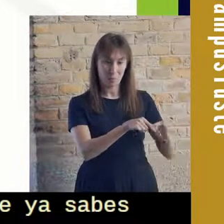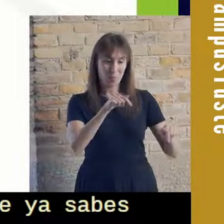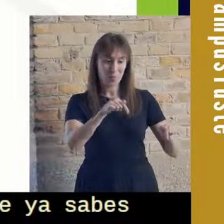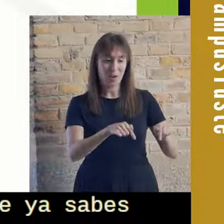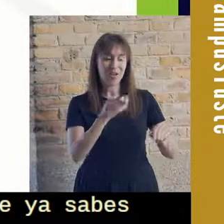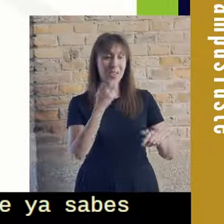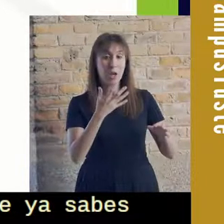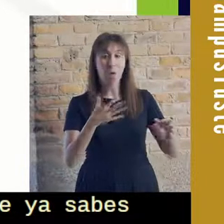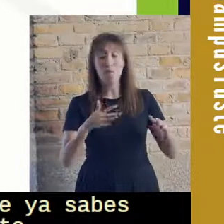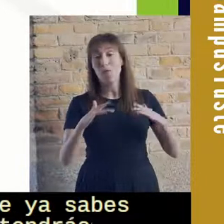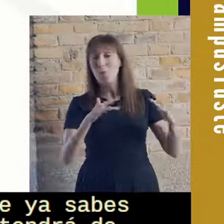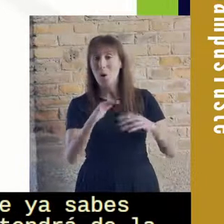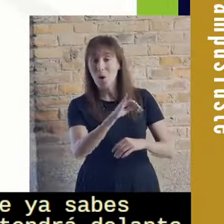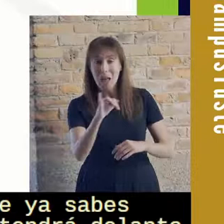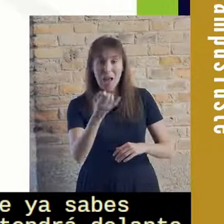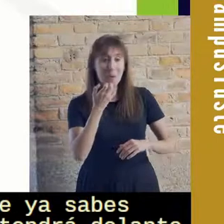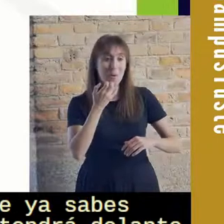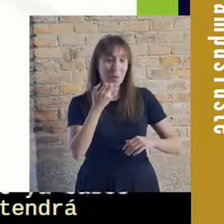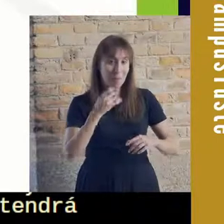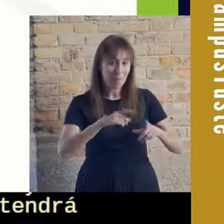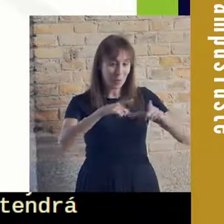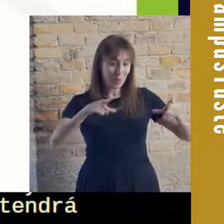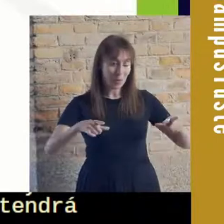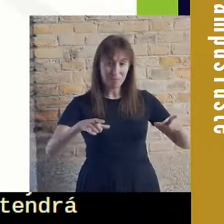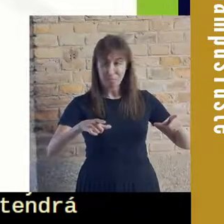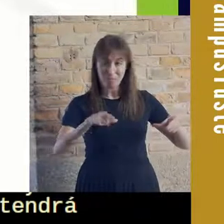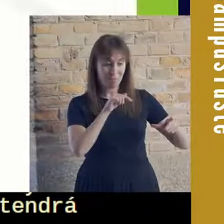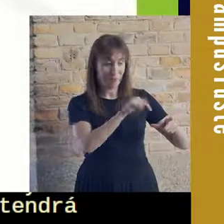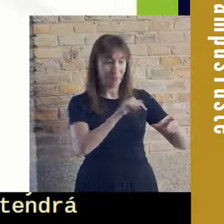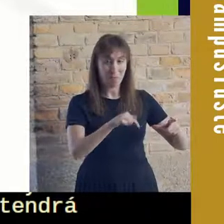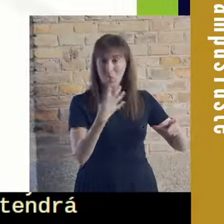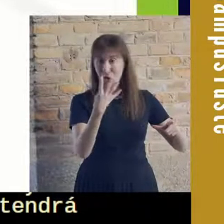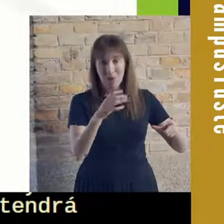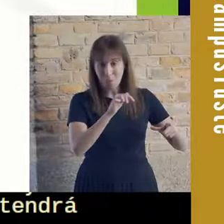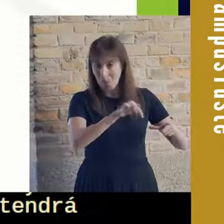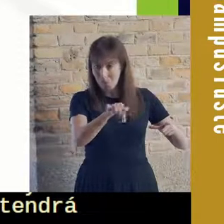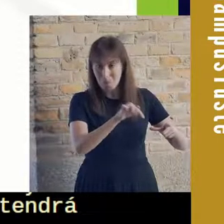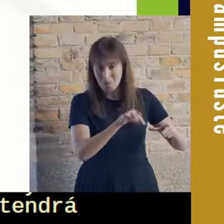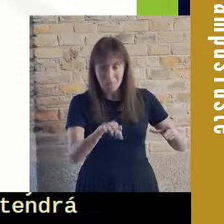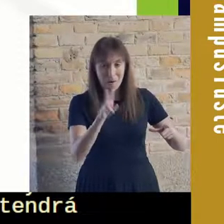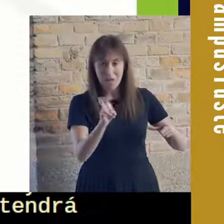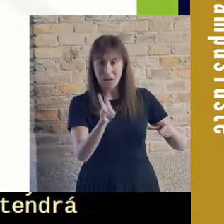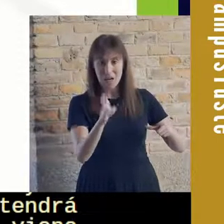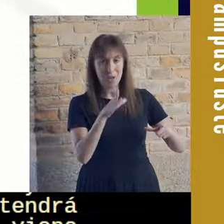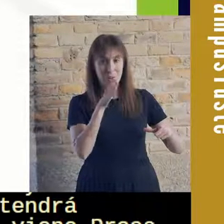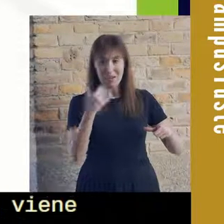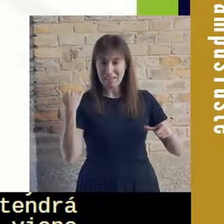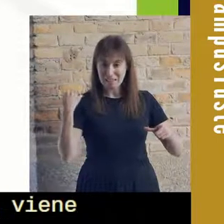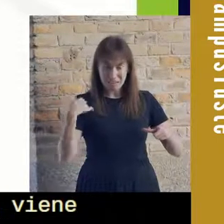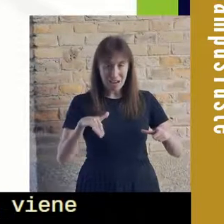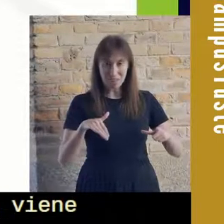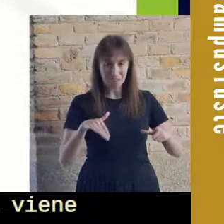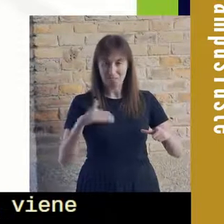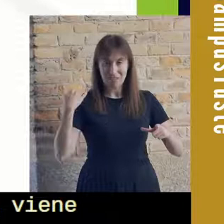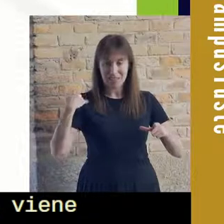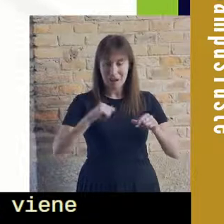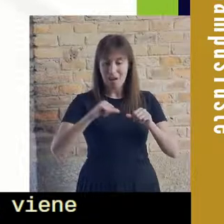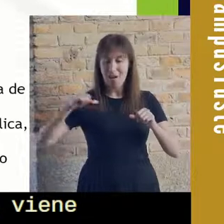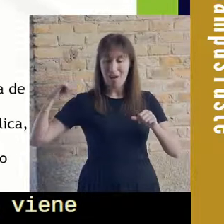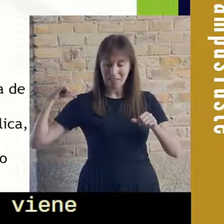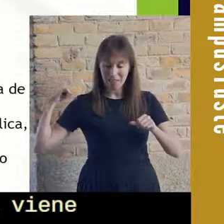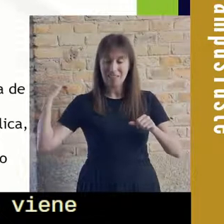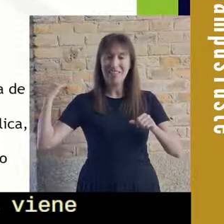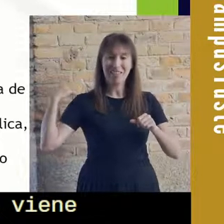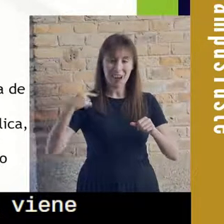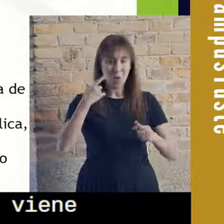un partido de fútbol Pues tendrá delantero gol ui y no sé qué vale porque eso ya viene preestablecido se establece antes